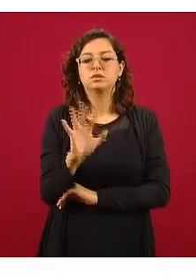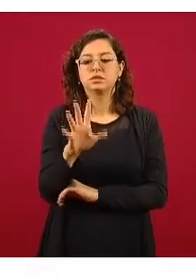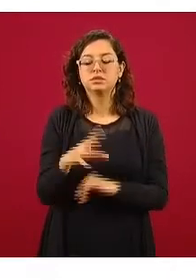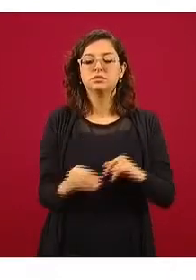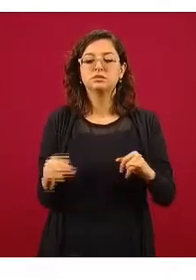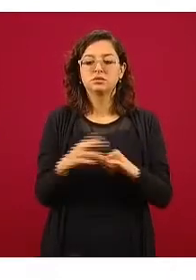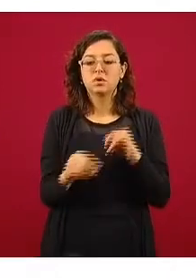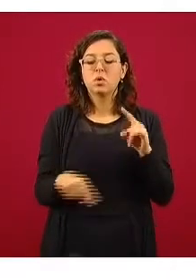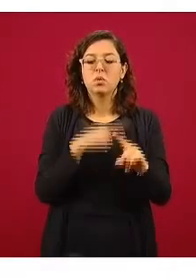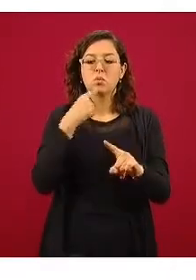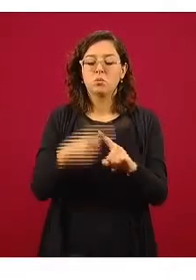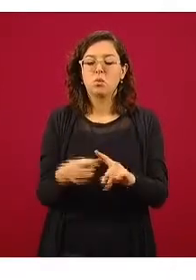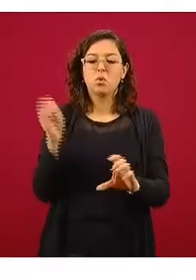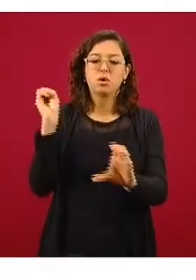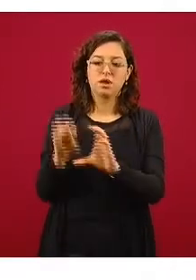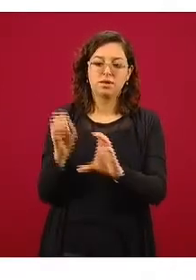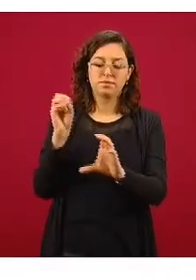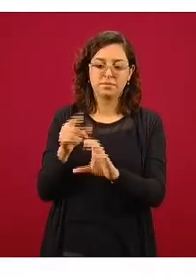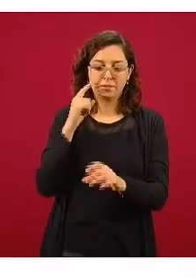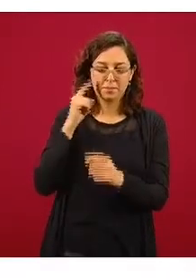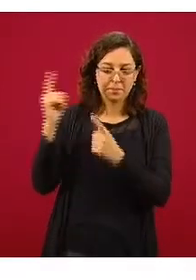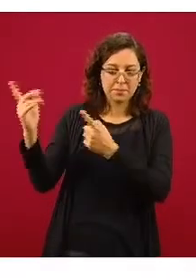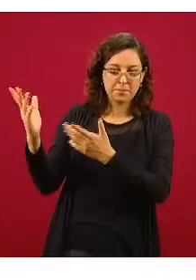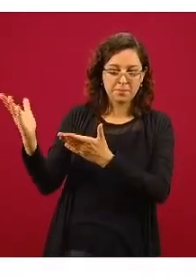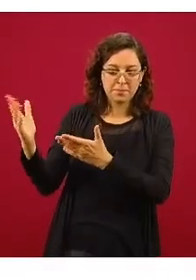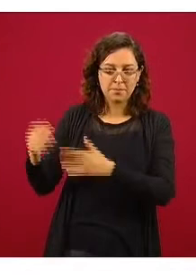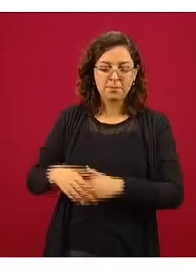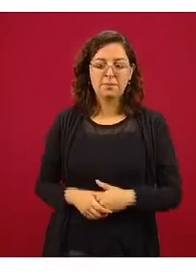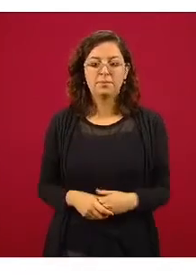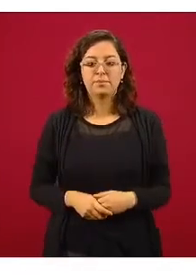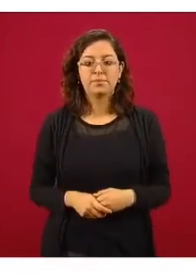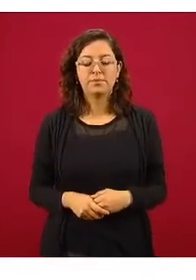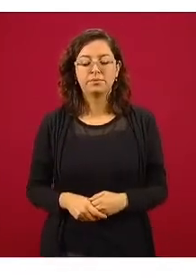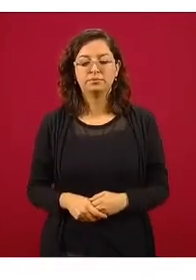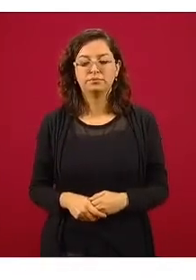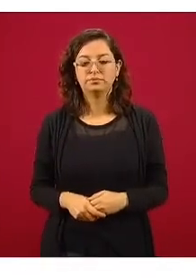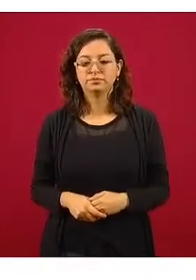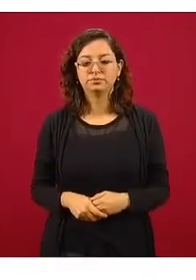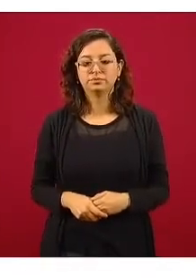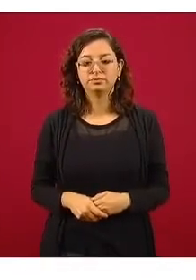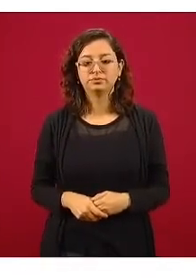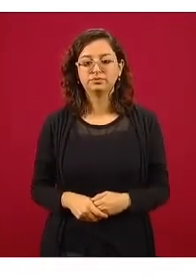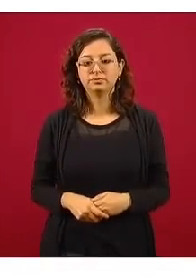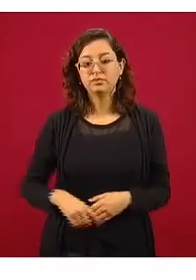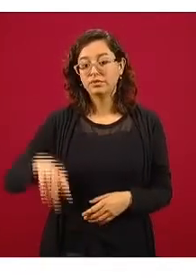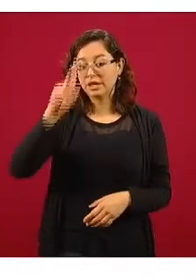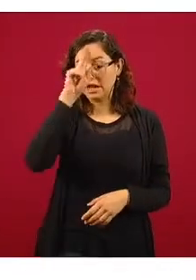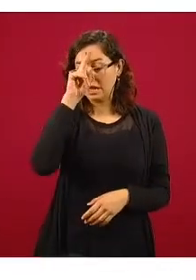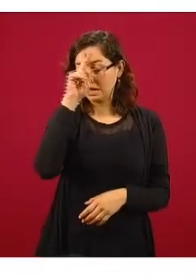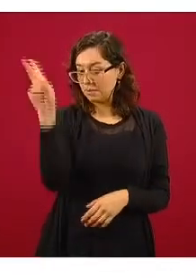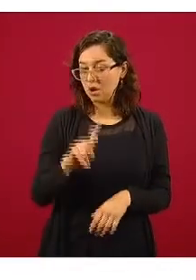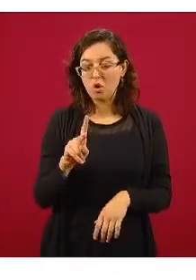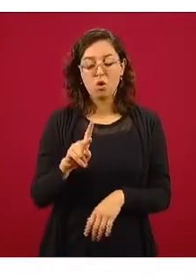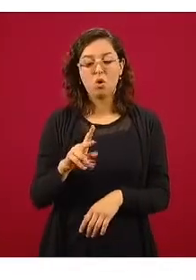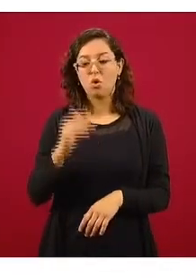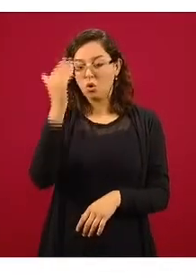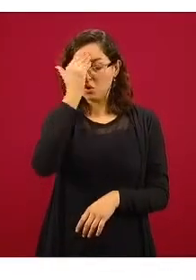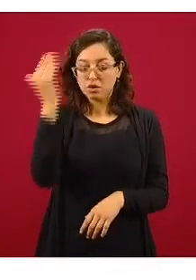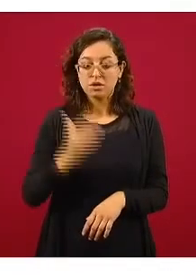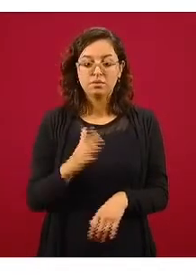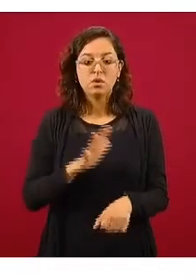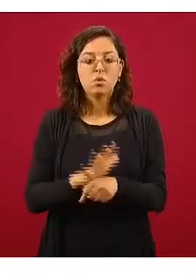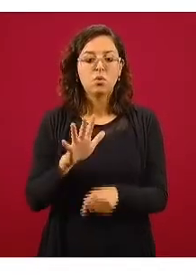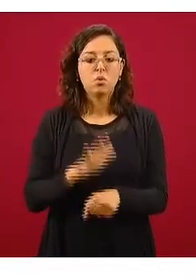6,935 pesos con 45 centavos por cada envío de 300 dólares. Mientras que la peor opción fue Western Union. ¿Por